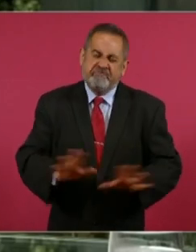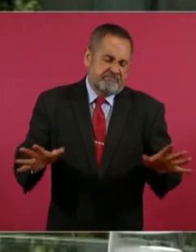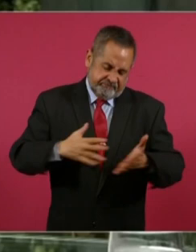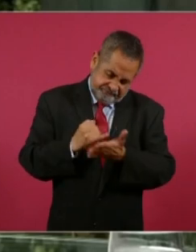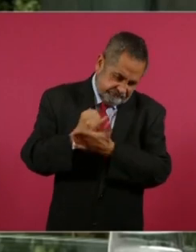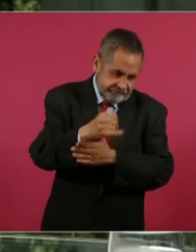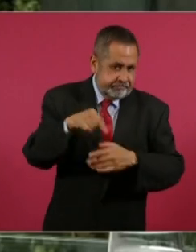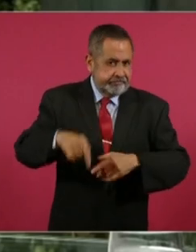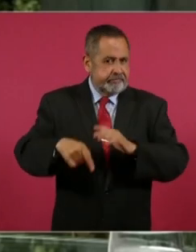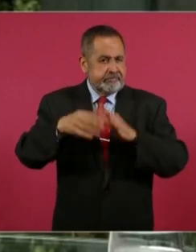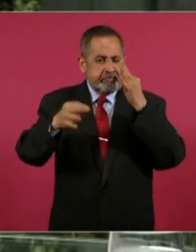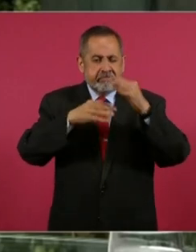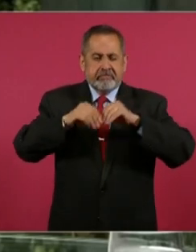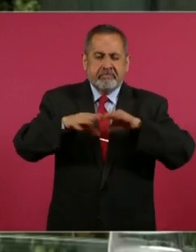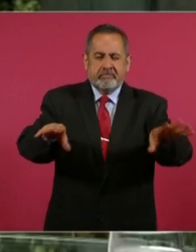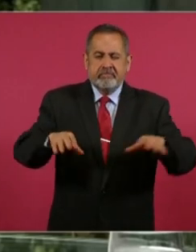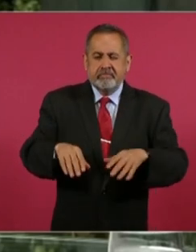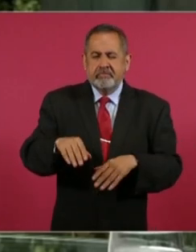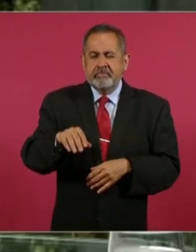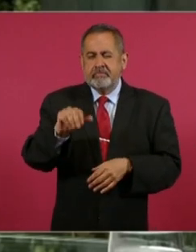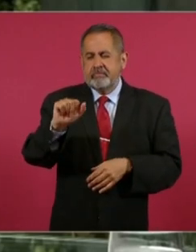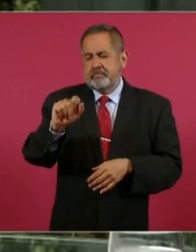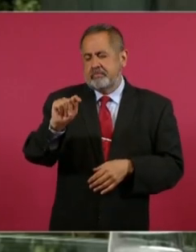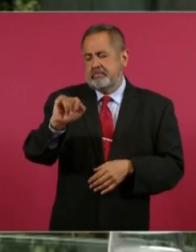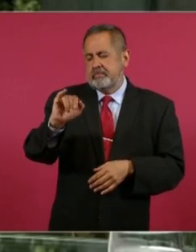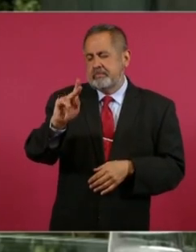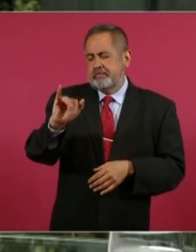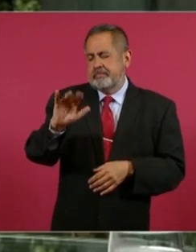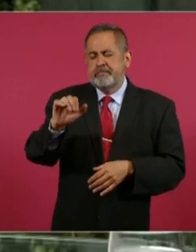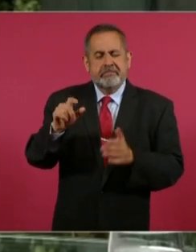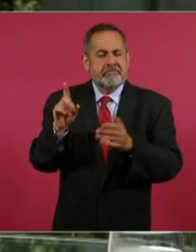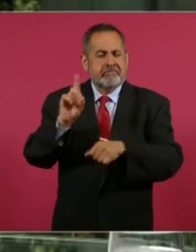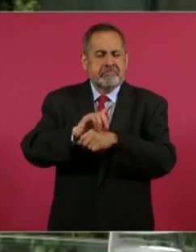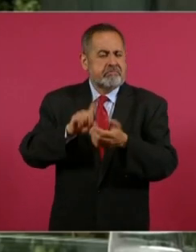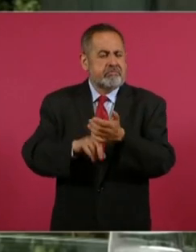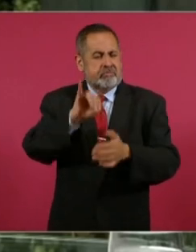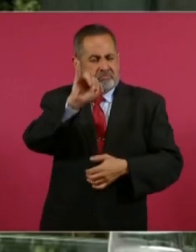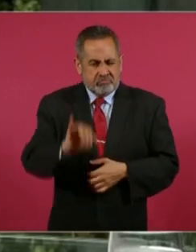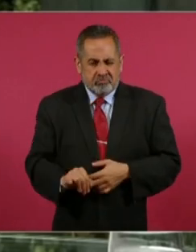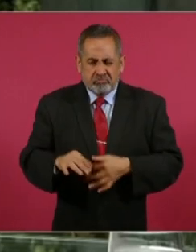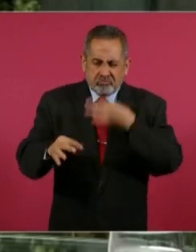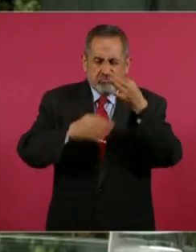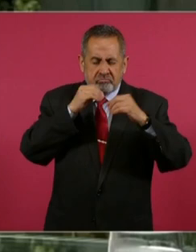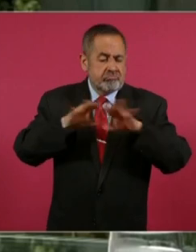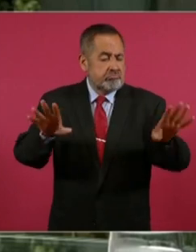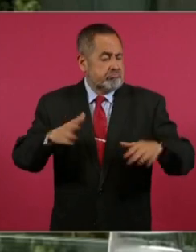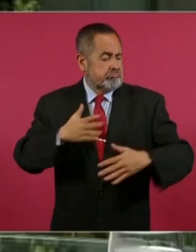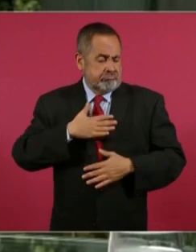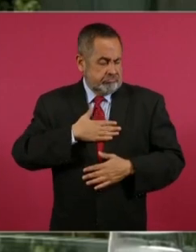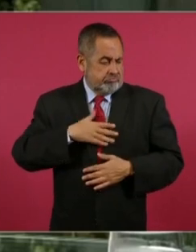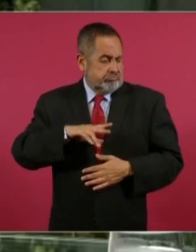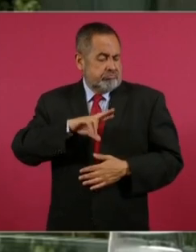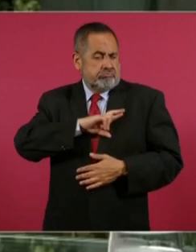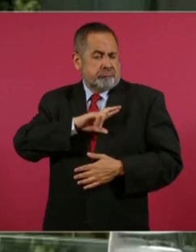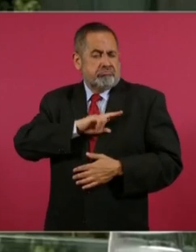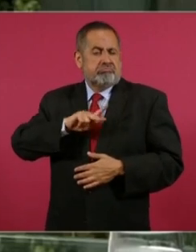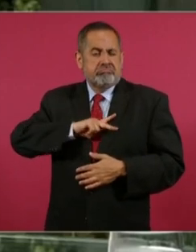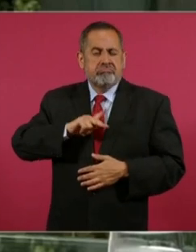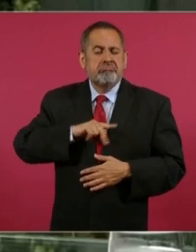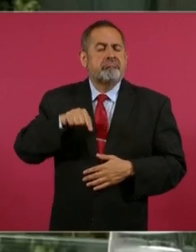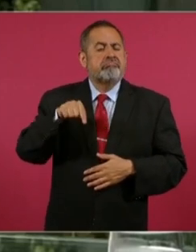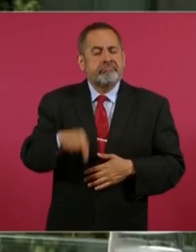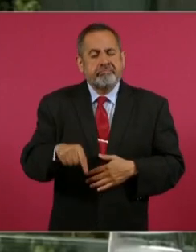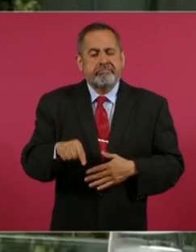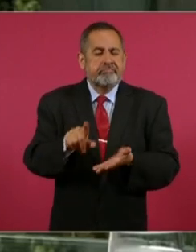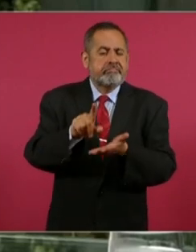Tenemos Atypical, la carta va a seguir aquí en Atypical todos los jueves, ahora en exclusiva, están en los twitters